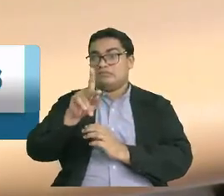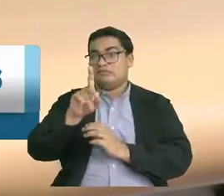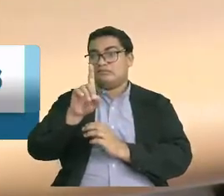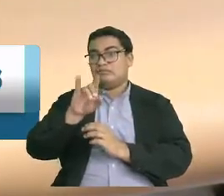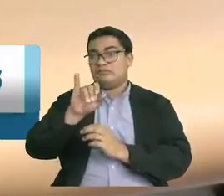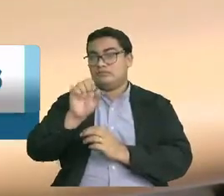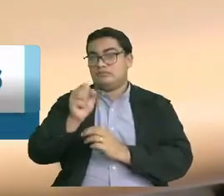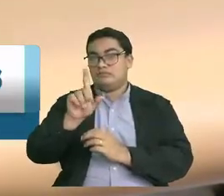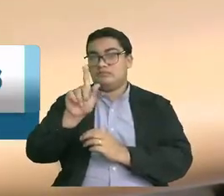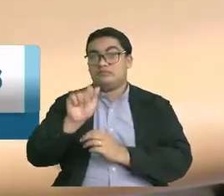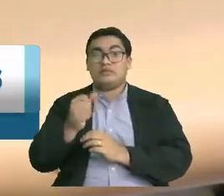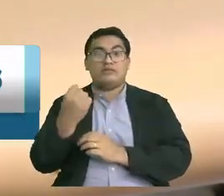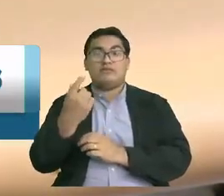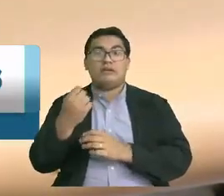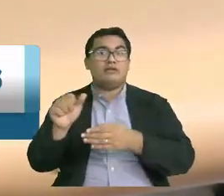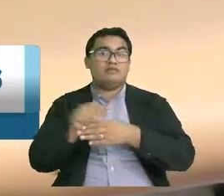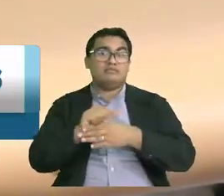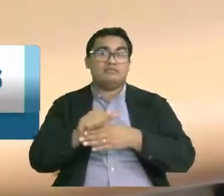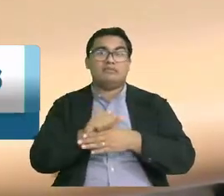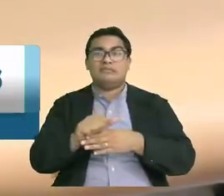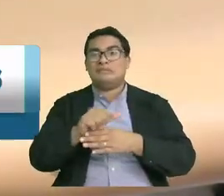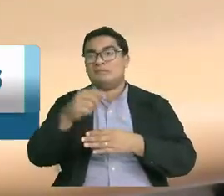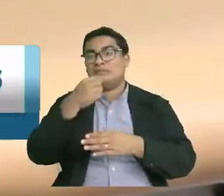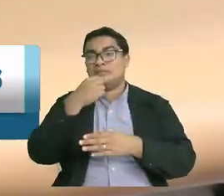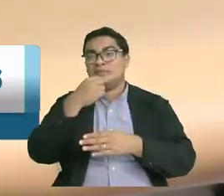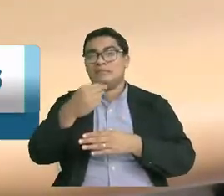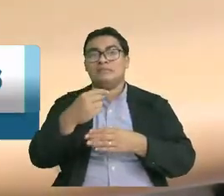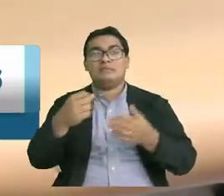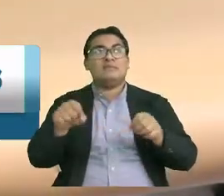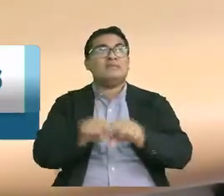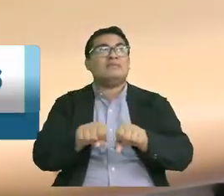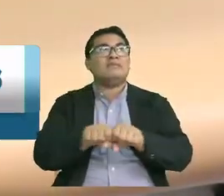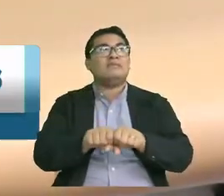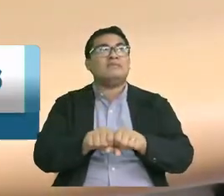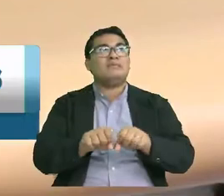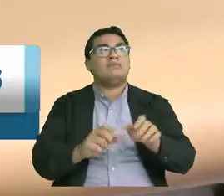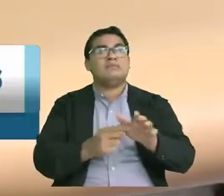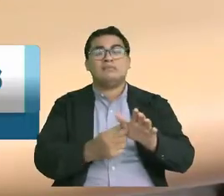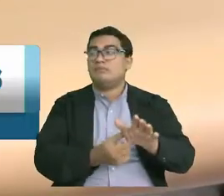está aprobado que sirva. Ya científicamente el zapato ortopédico